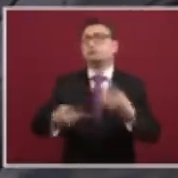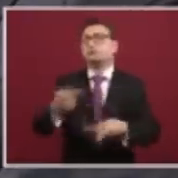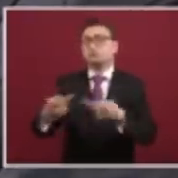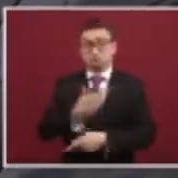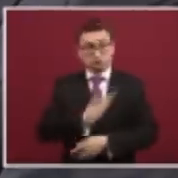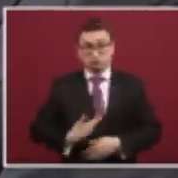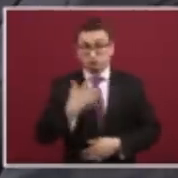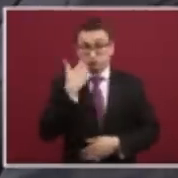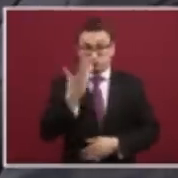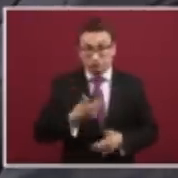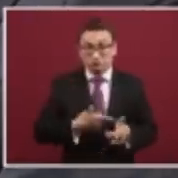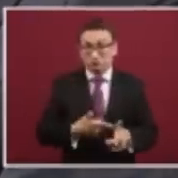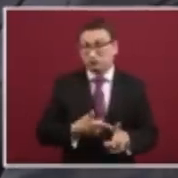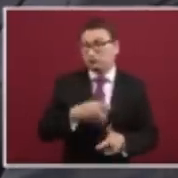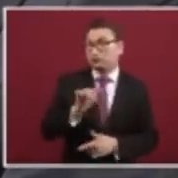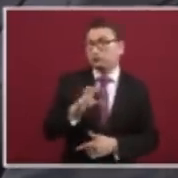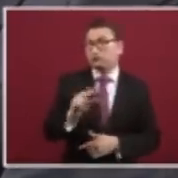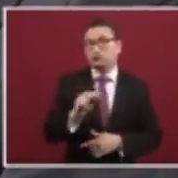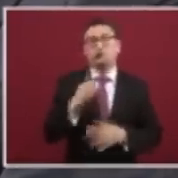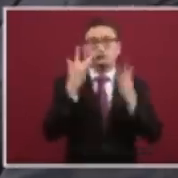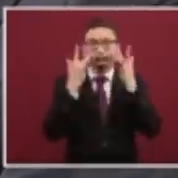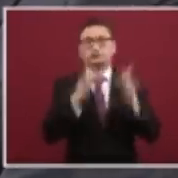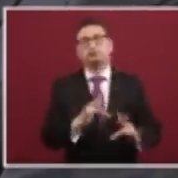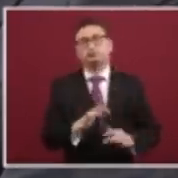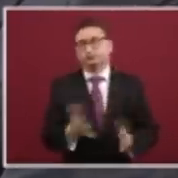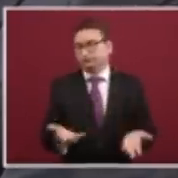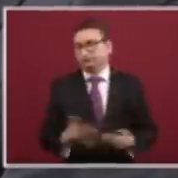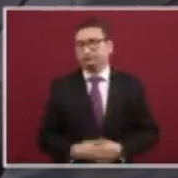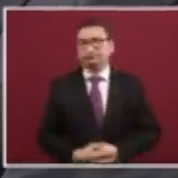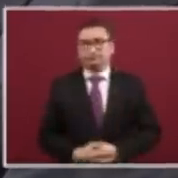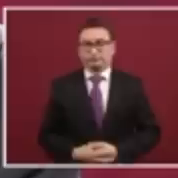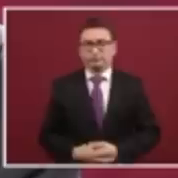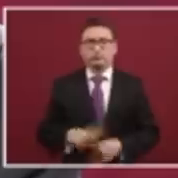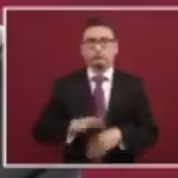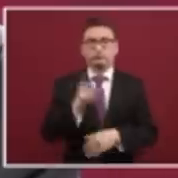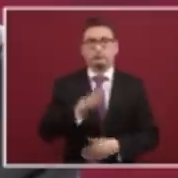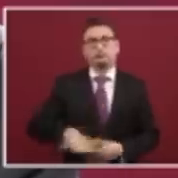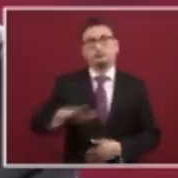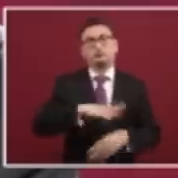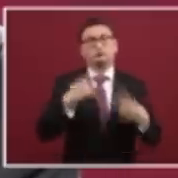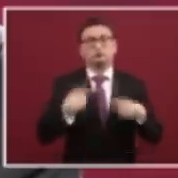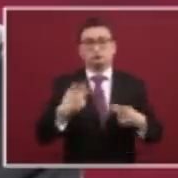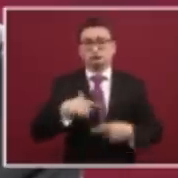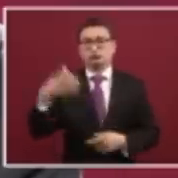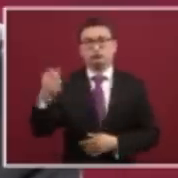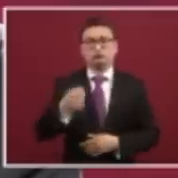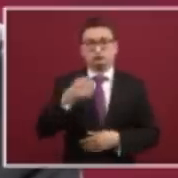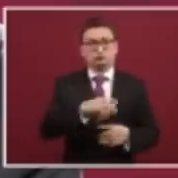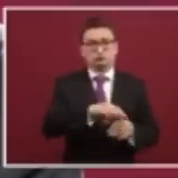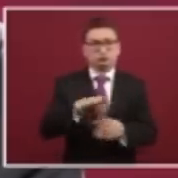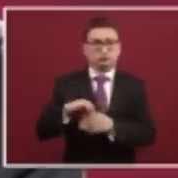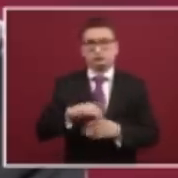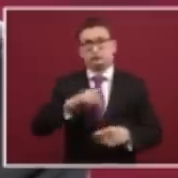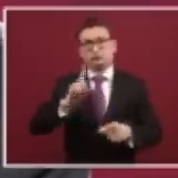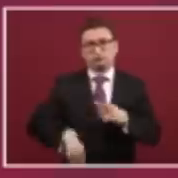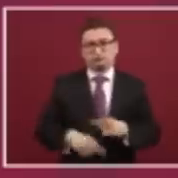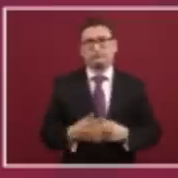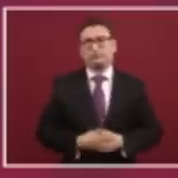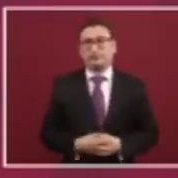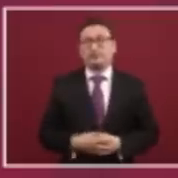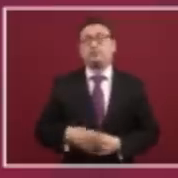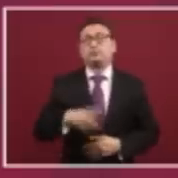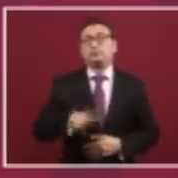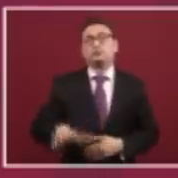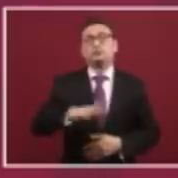el presidente o que renuncie? Porque el pueblo pone y el pueblo quita. El pueblo tiene